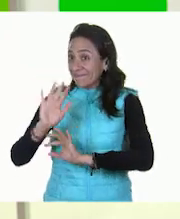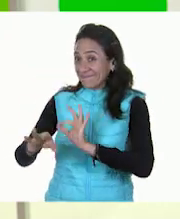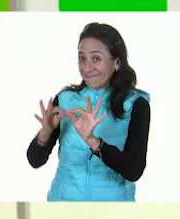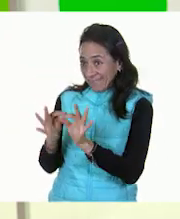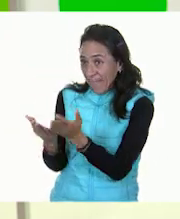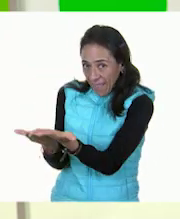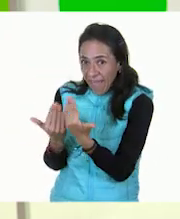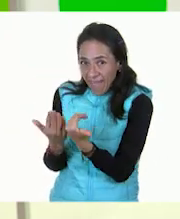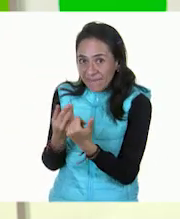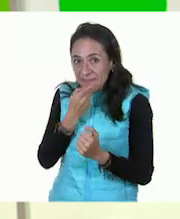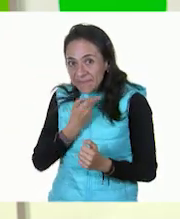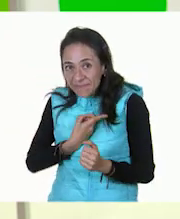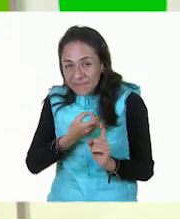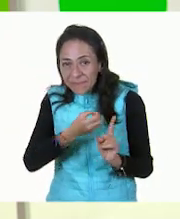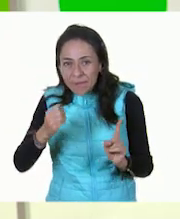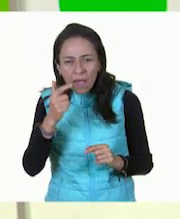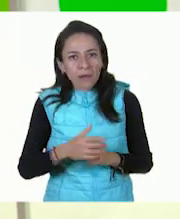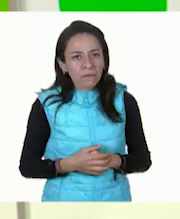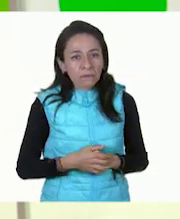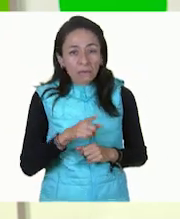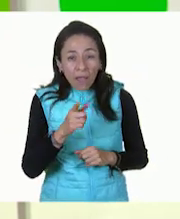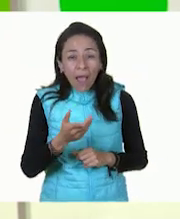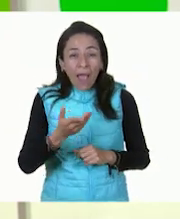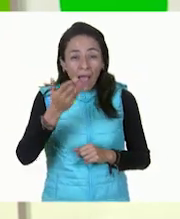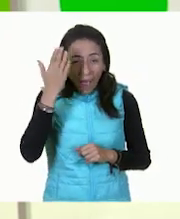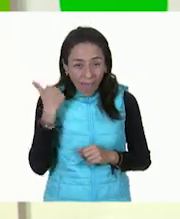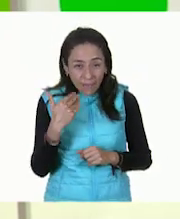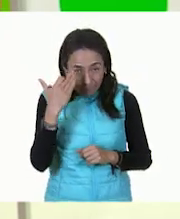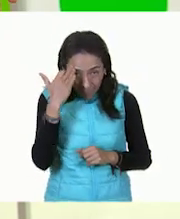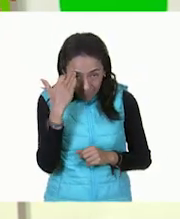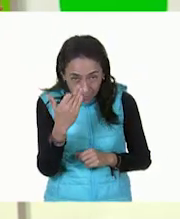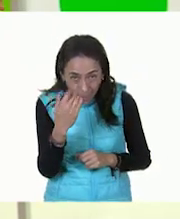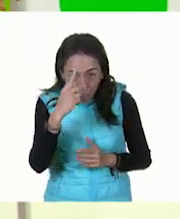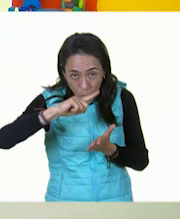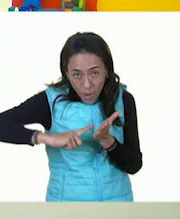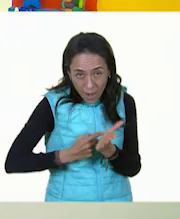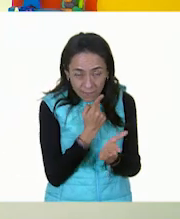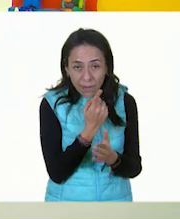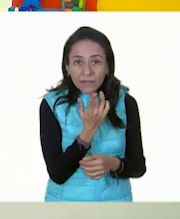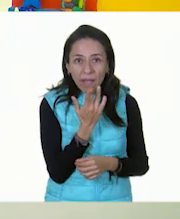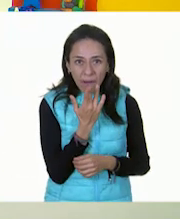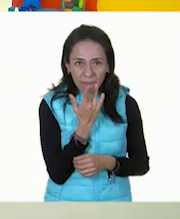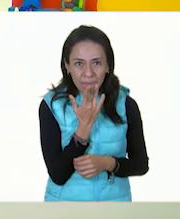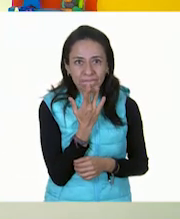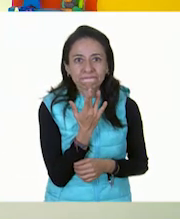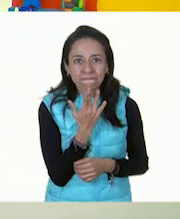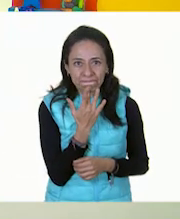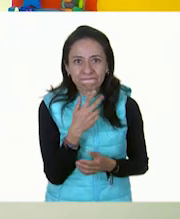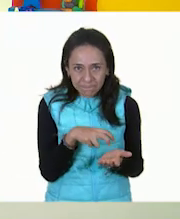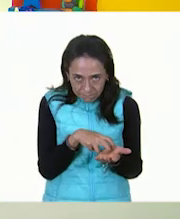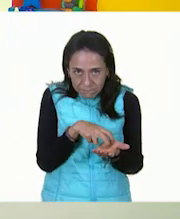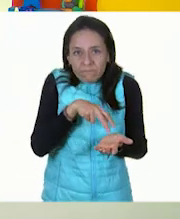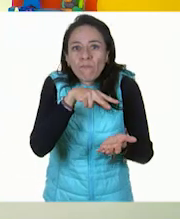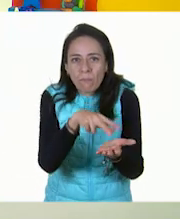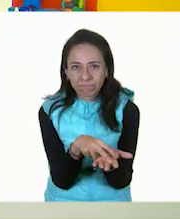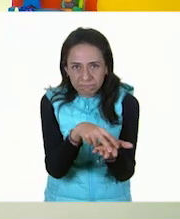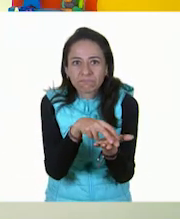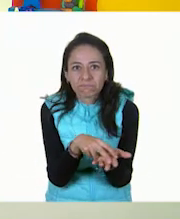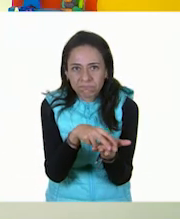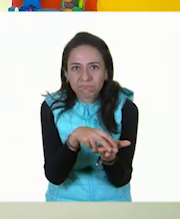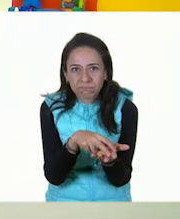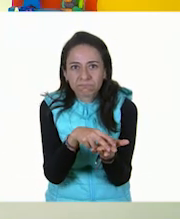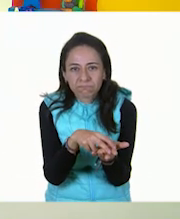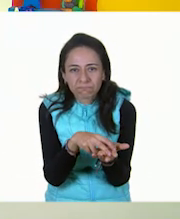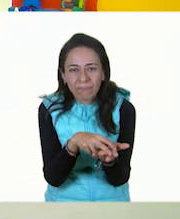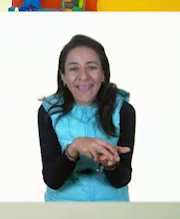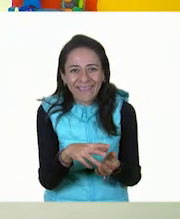Había una vez, crack, una rana, crack, que tenía